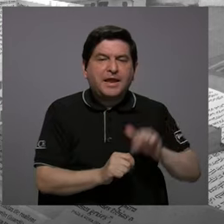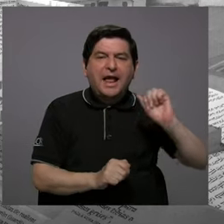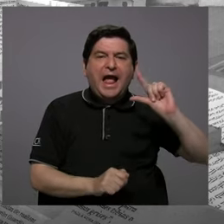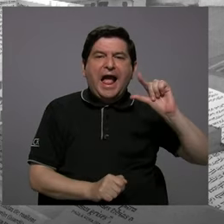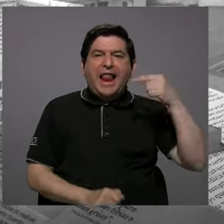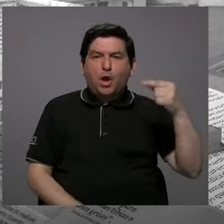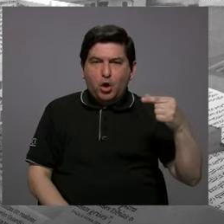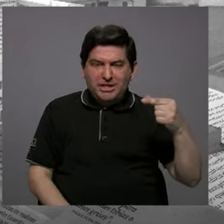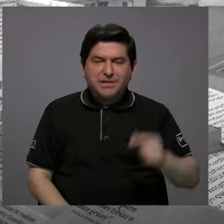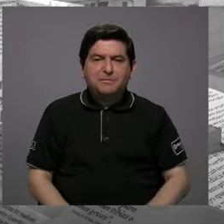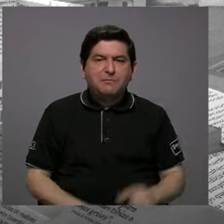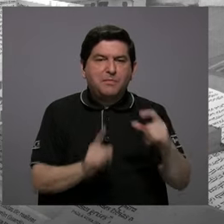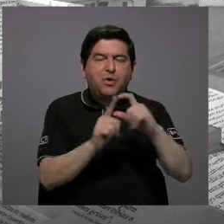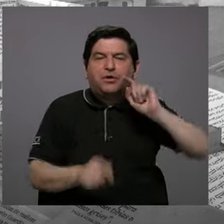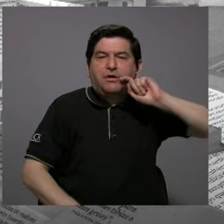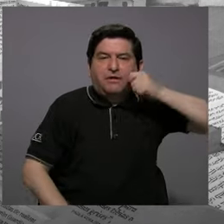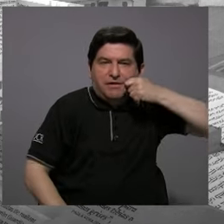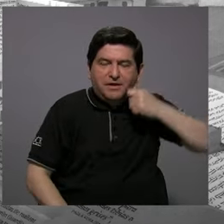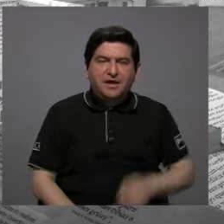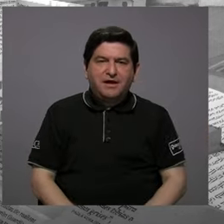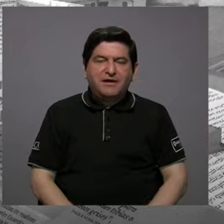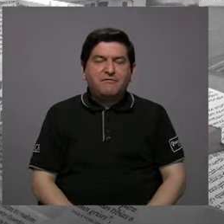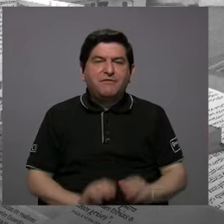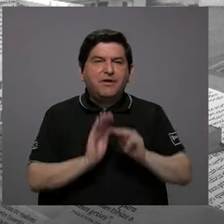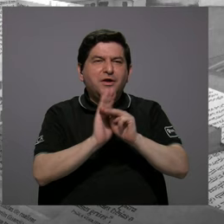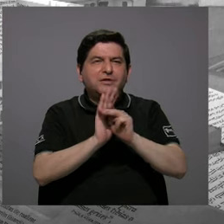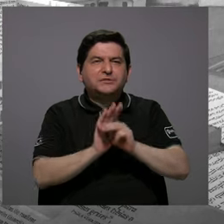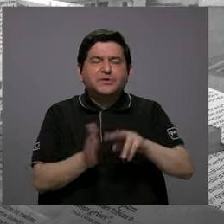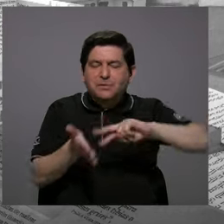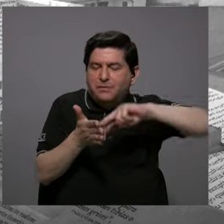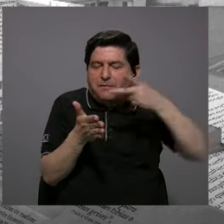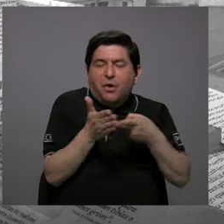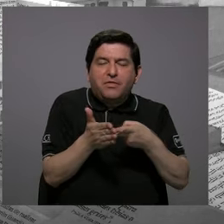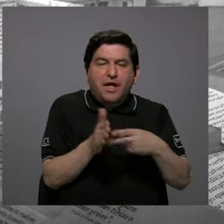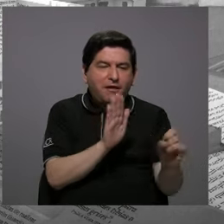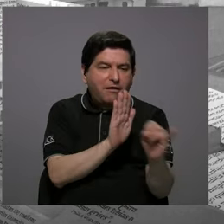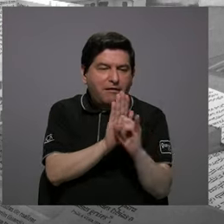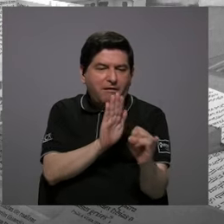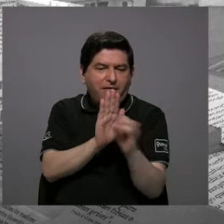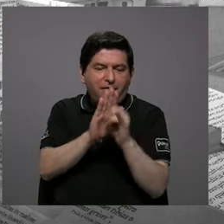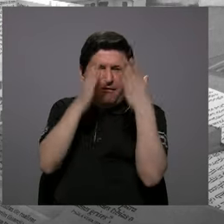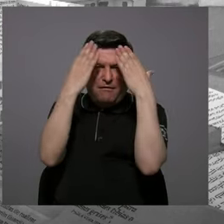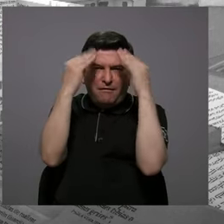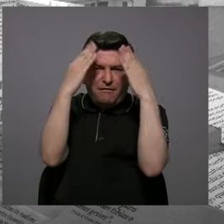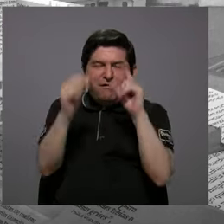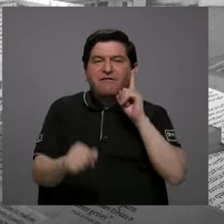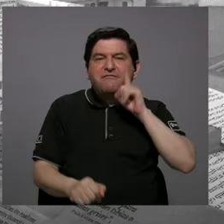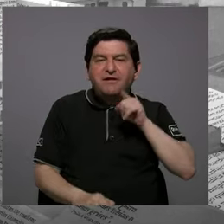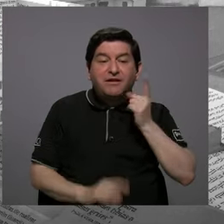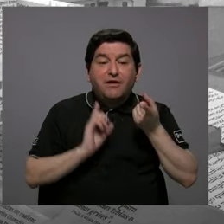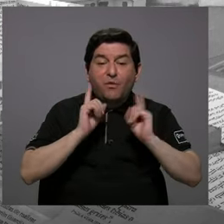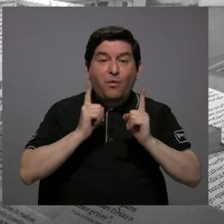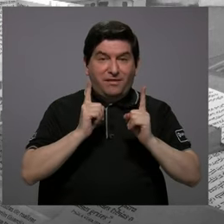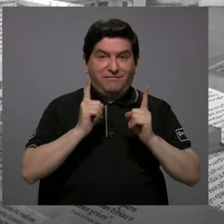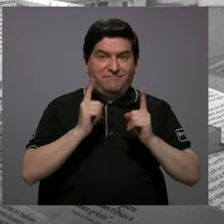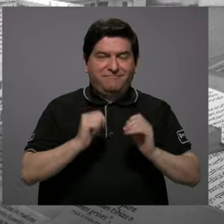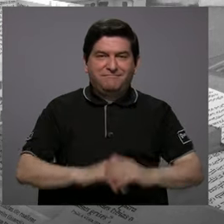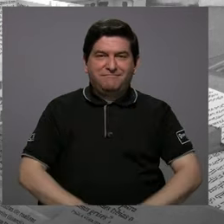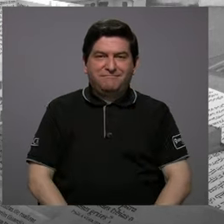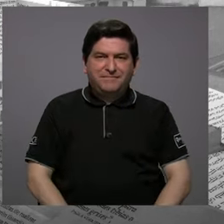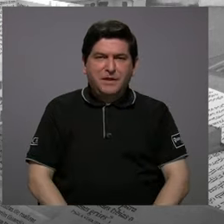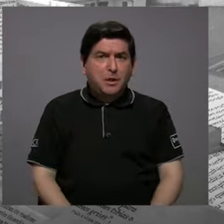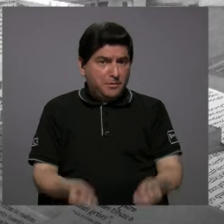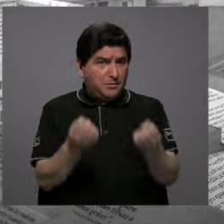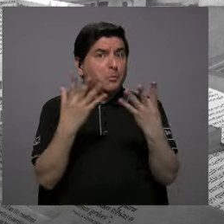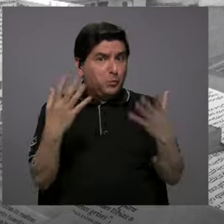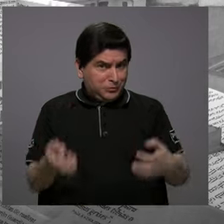algoritmos palabras clav modelos conceptuales que me permiten identificar la información falsa porque